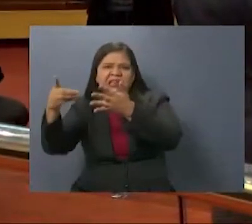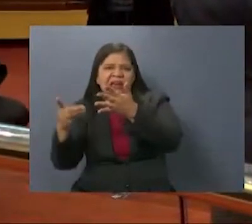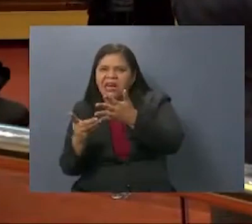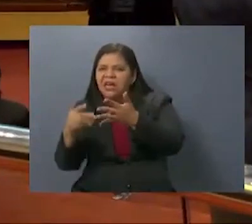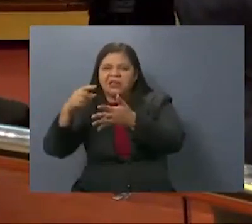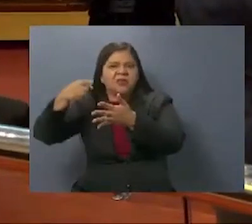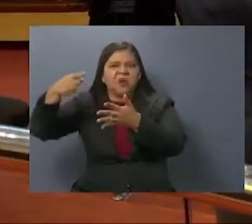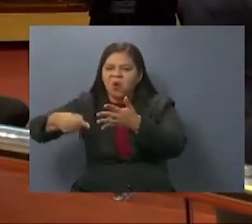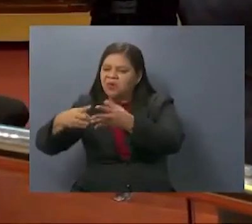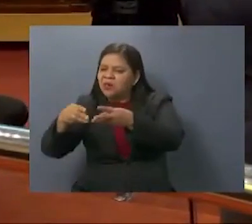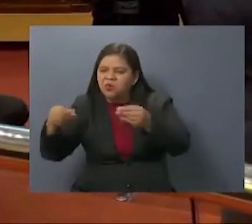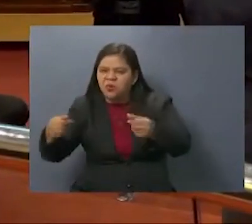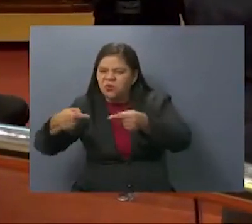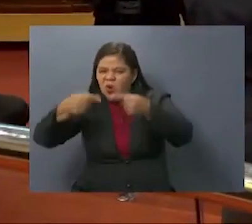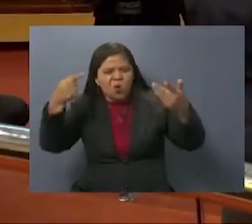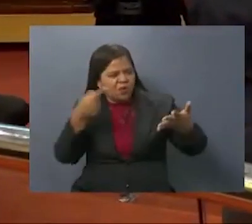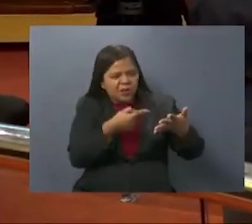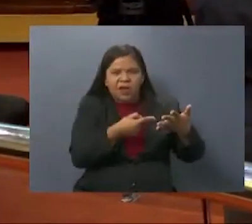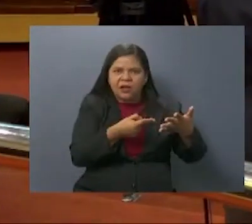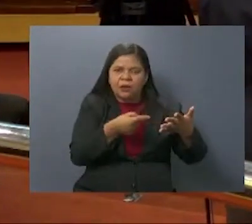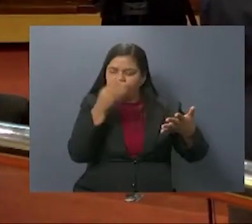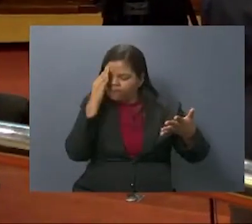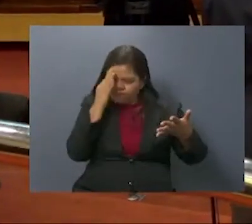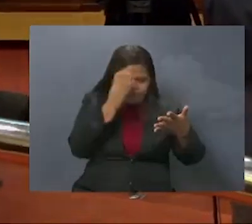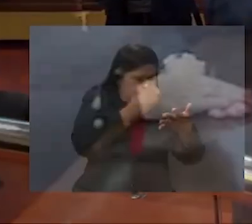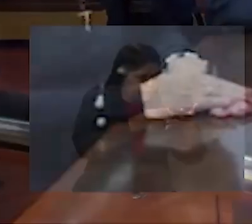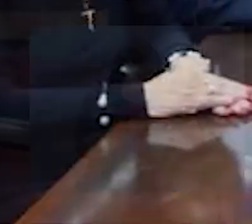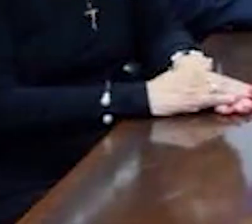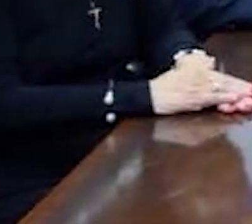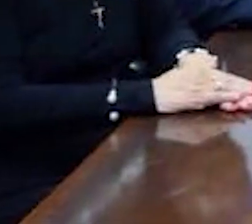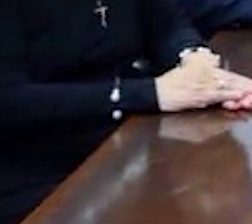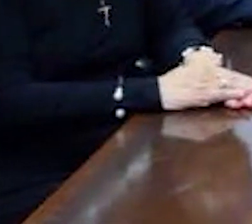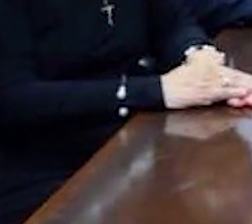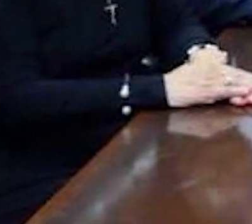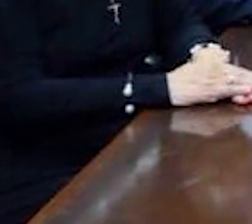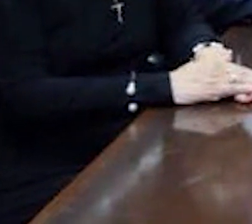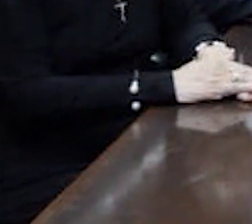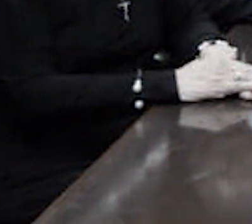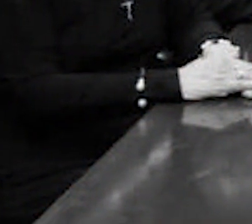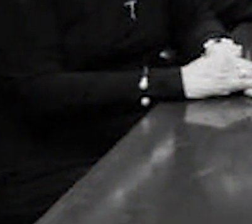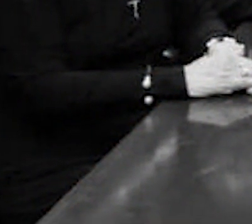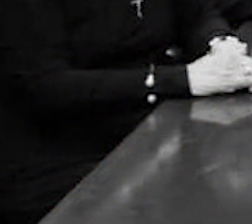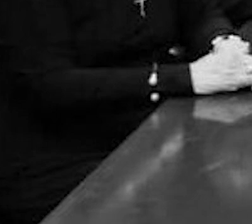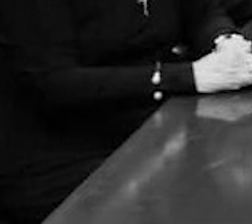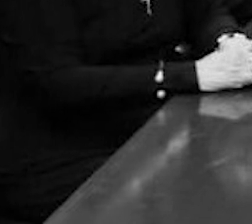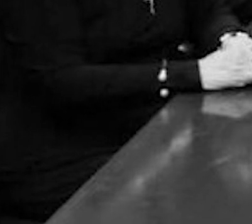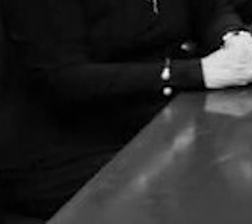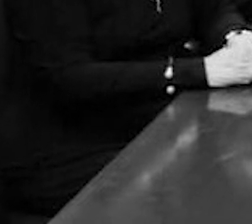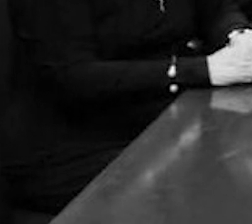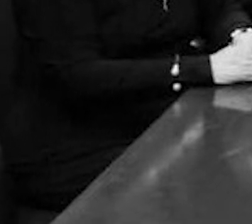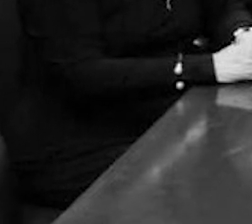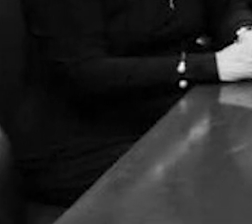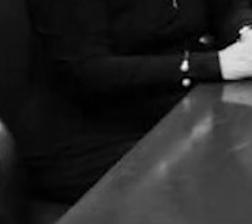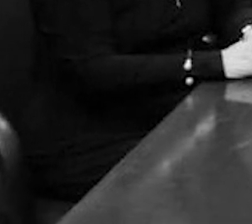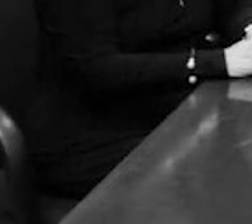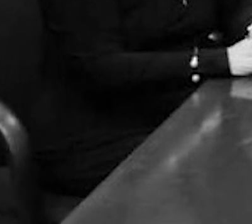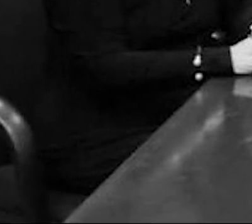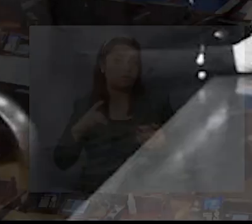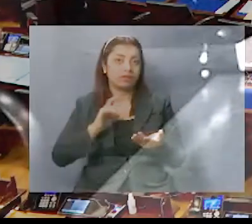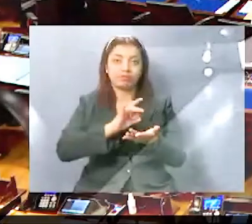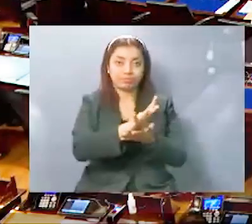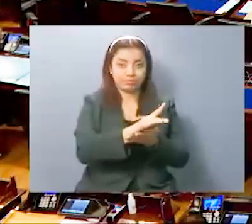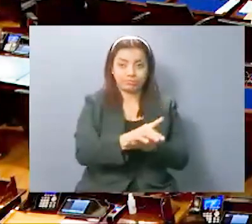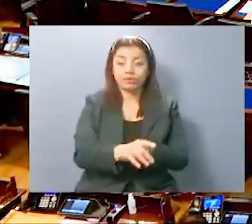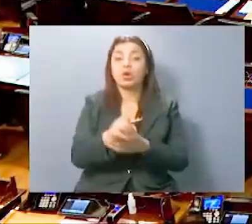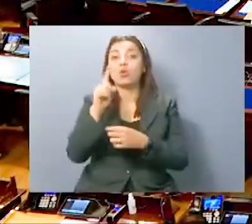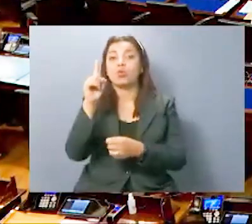Luego de prestar juramento, los diputados hicieron su primera votación para destituir a los 5 magistrados de la Sala de lo